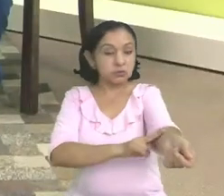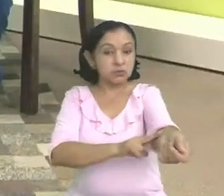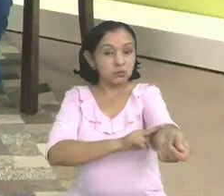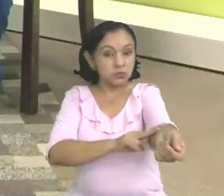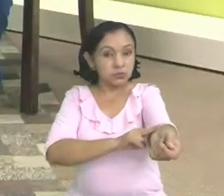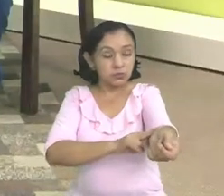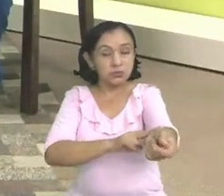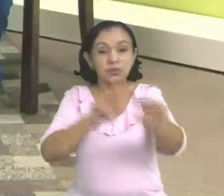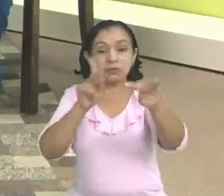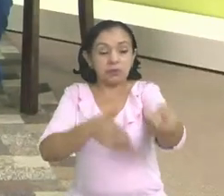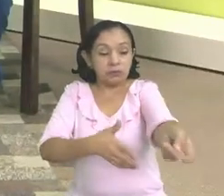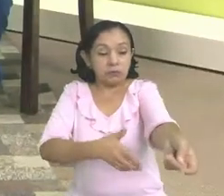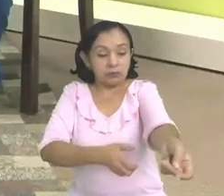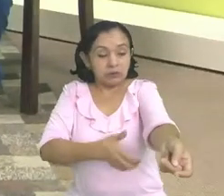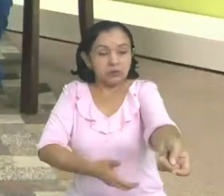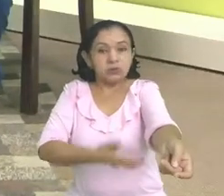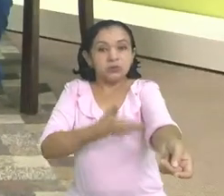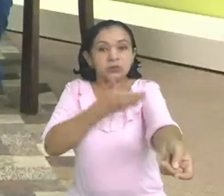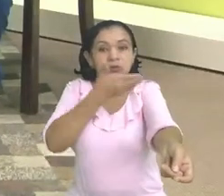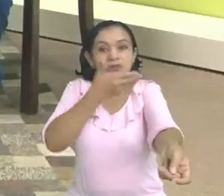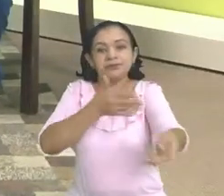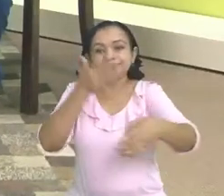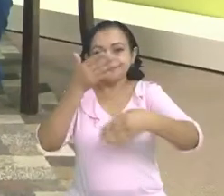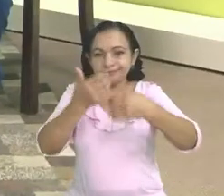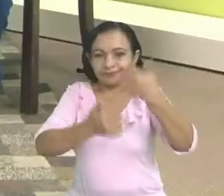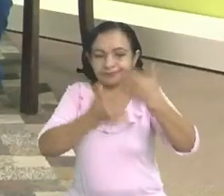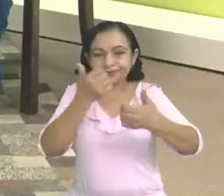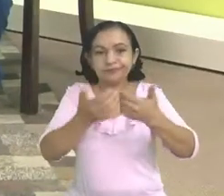personas que tienen hipertensión. Pero está además,